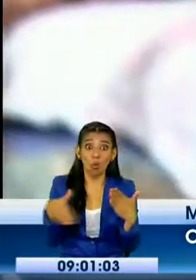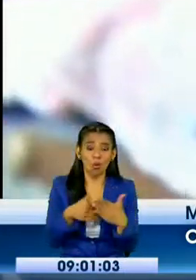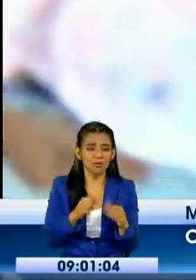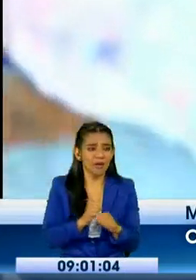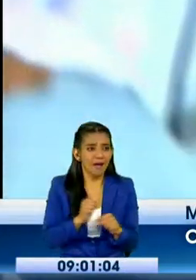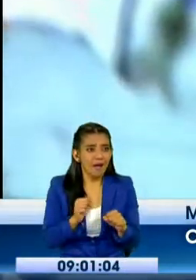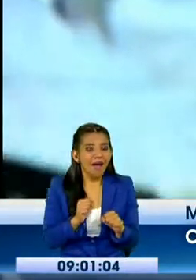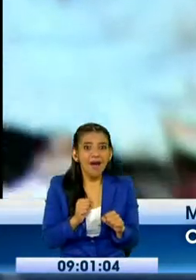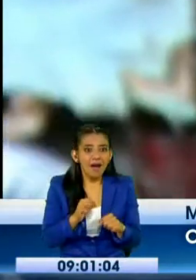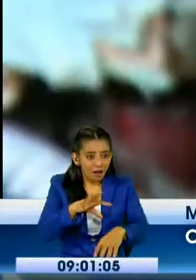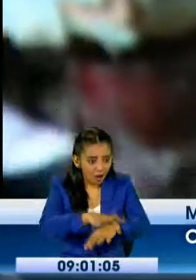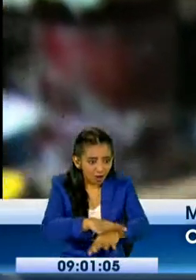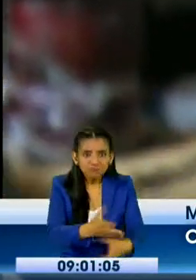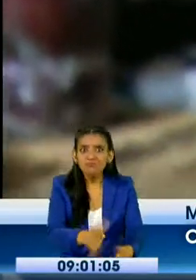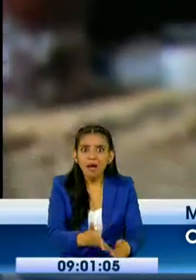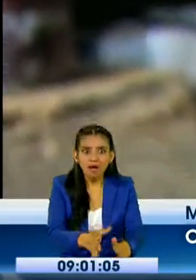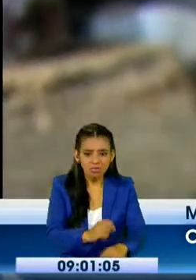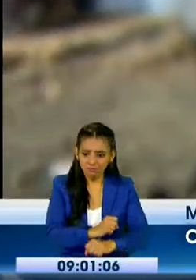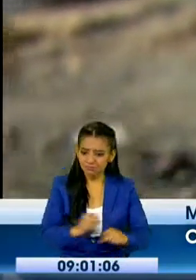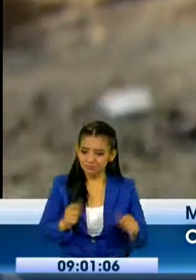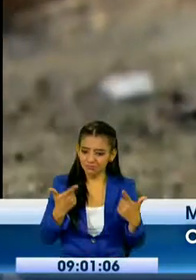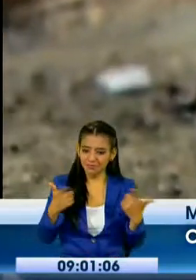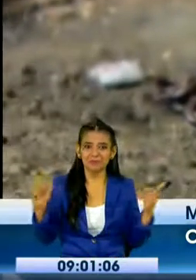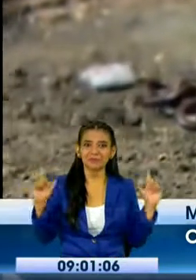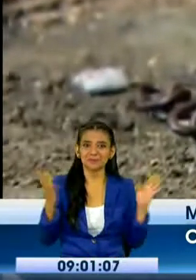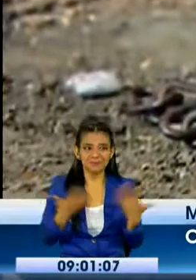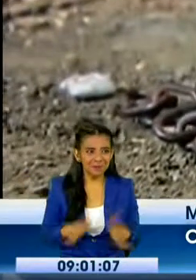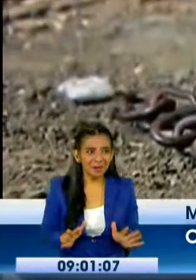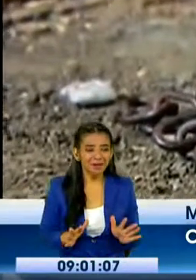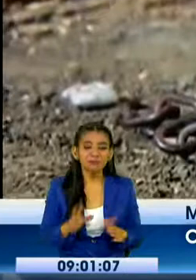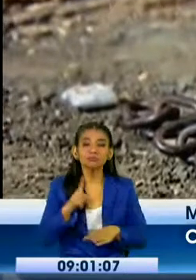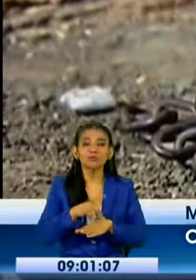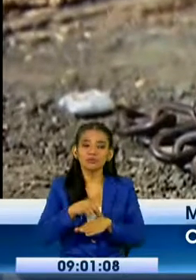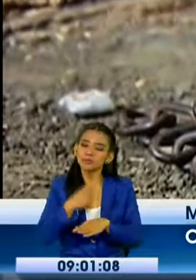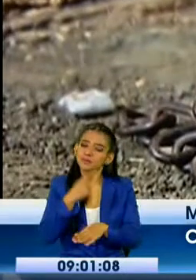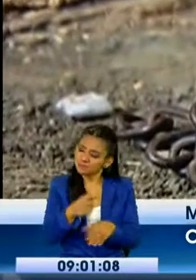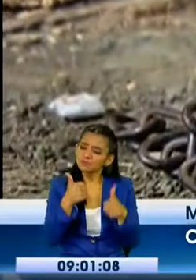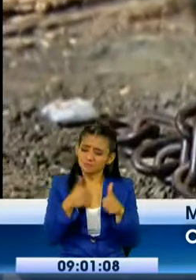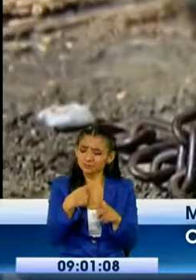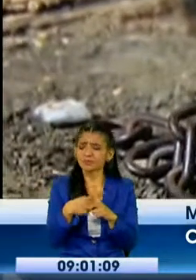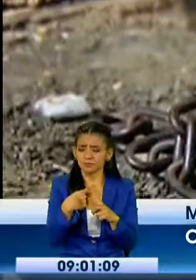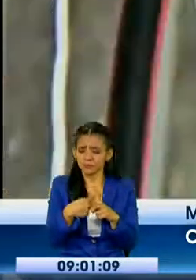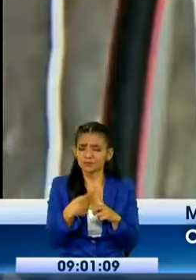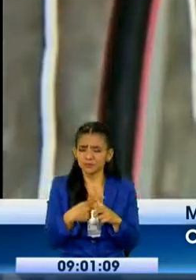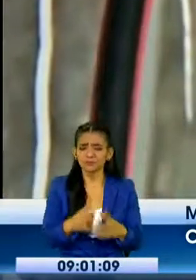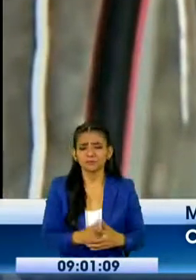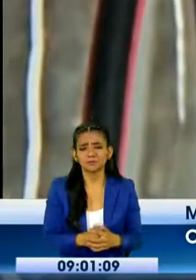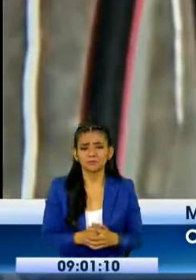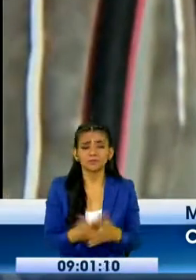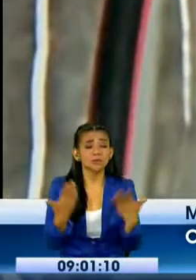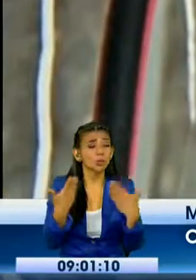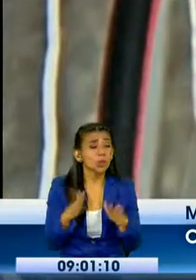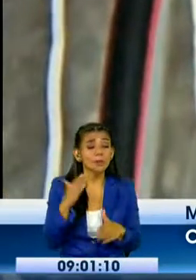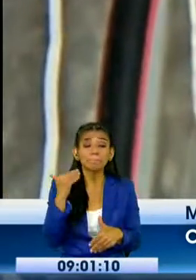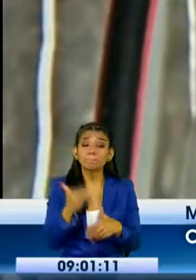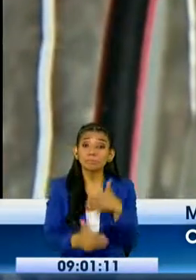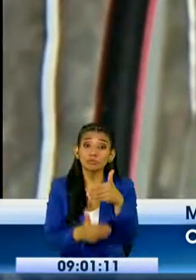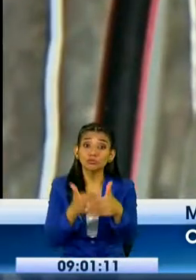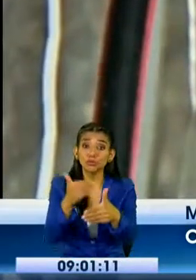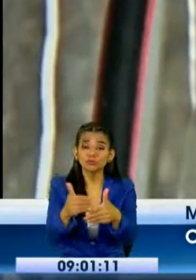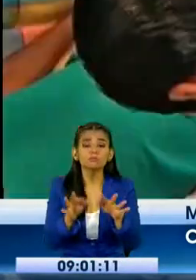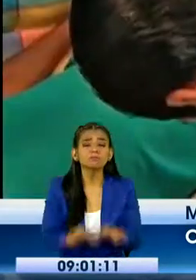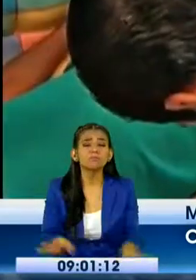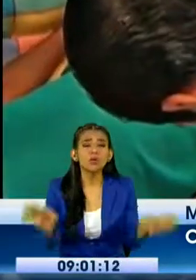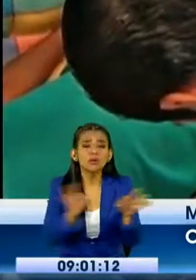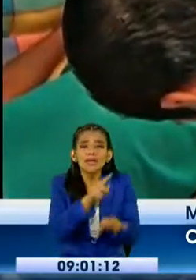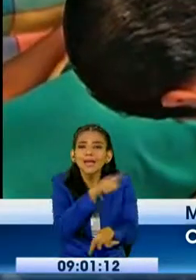muchacho ya no estaba encadenado, punto que los médicos catalogaron de positivo. En todo proceso de recuperación, lo más importante es el